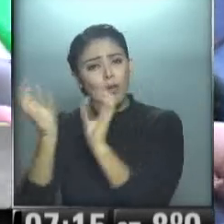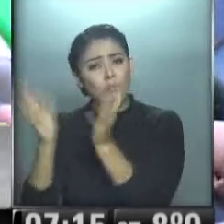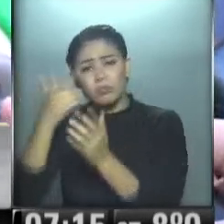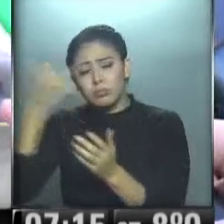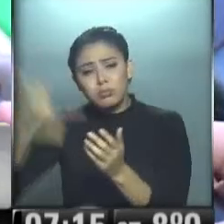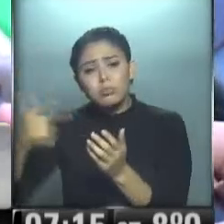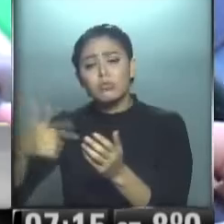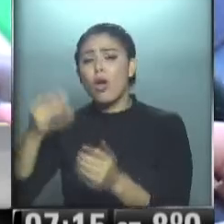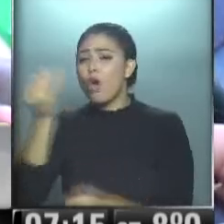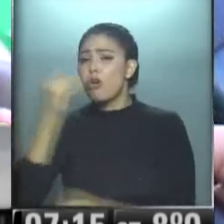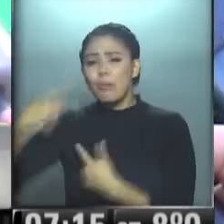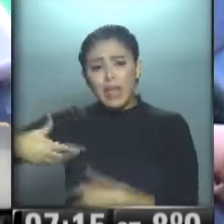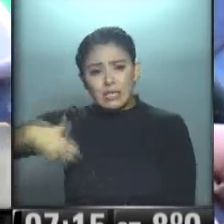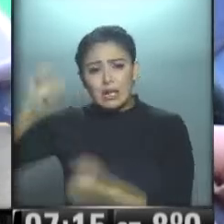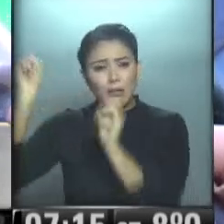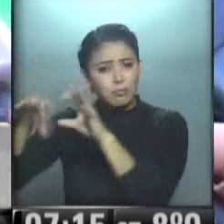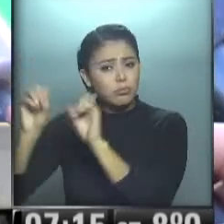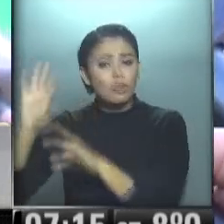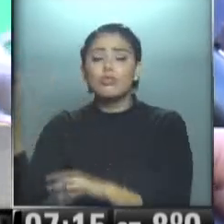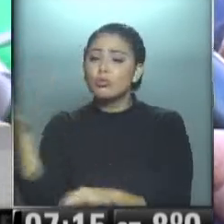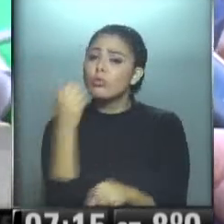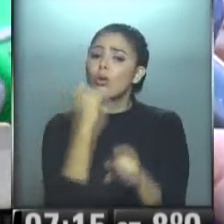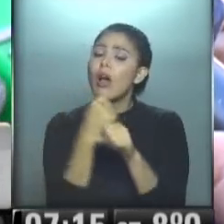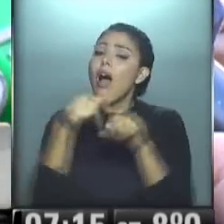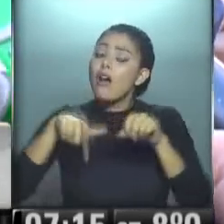gaseosa, alimenticio. Bueno, todas las ramas de nuestra actividad